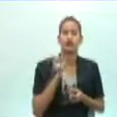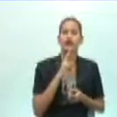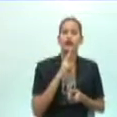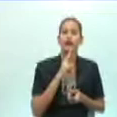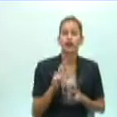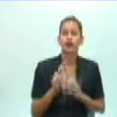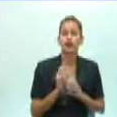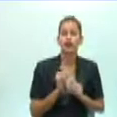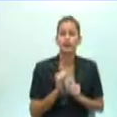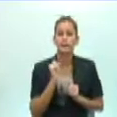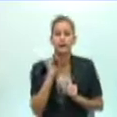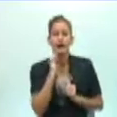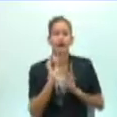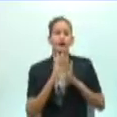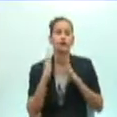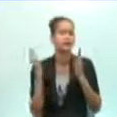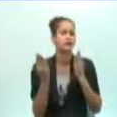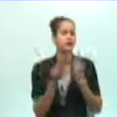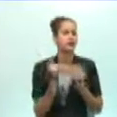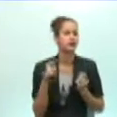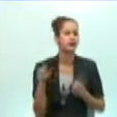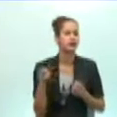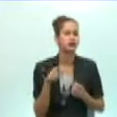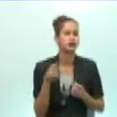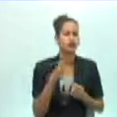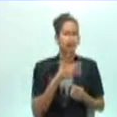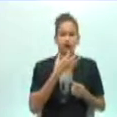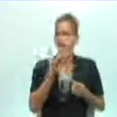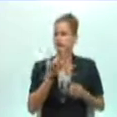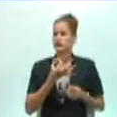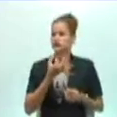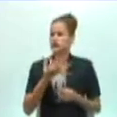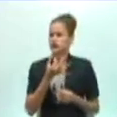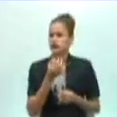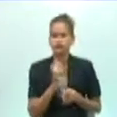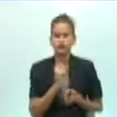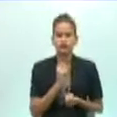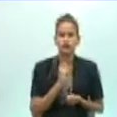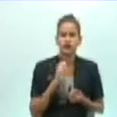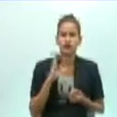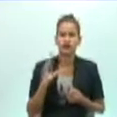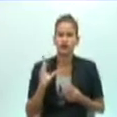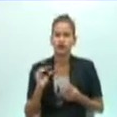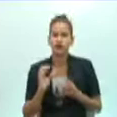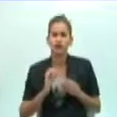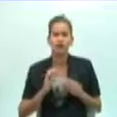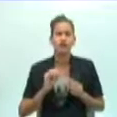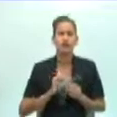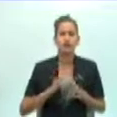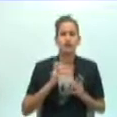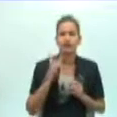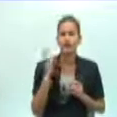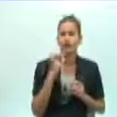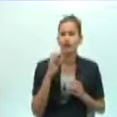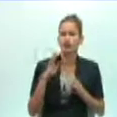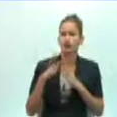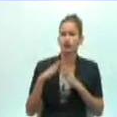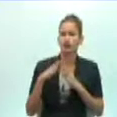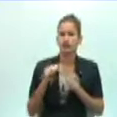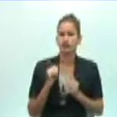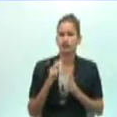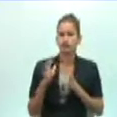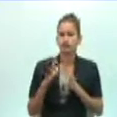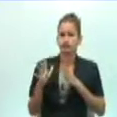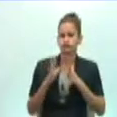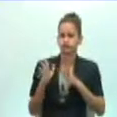que también van a desarrollar, van a debatir en forma oral en casa. El texto leído es un cuento. El cuento de la experiencia del viejo es una narración